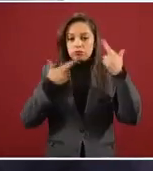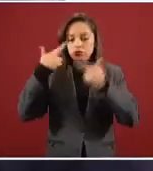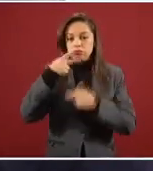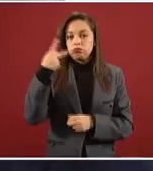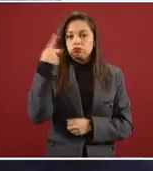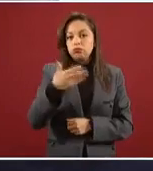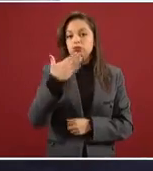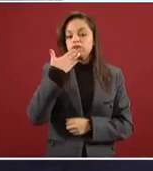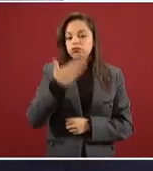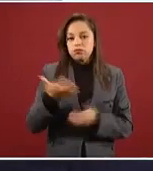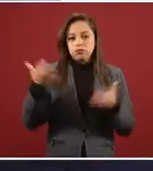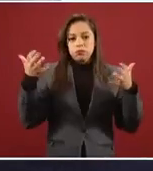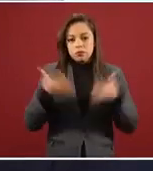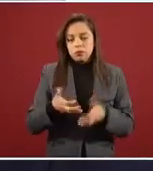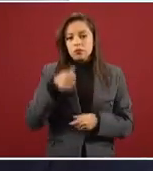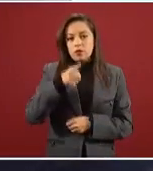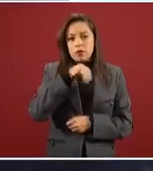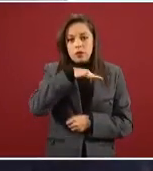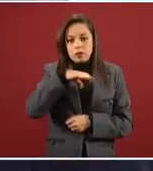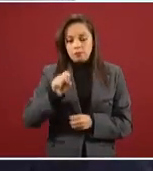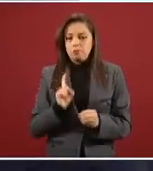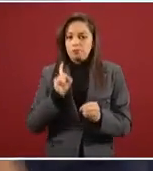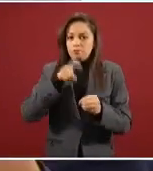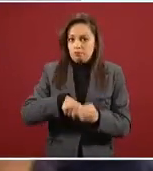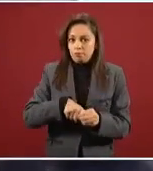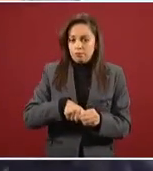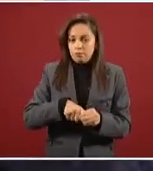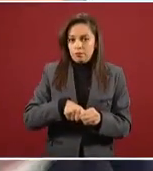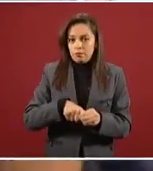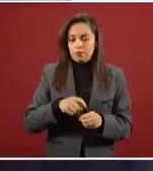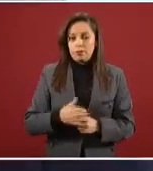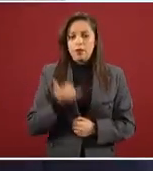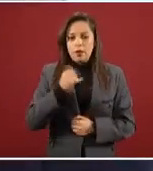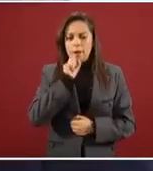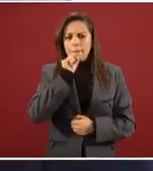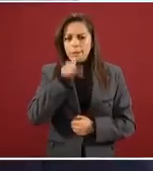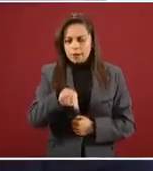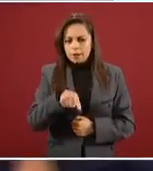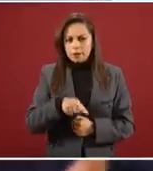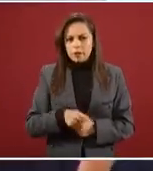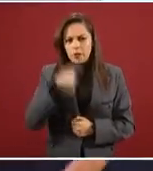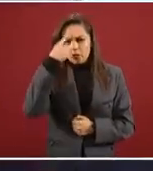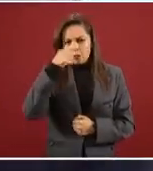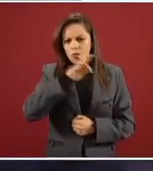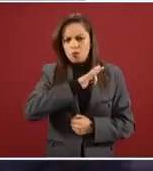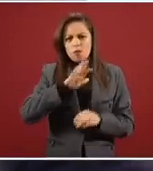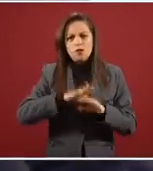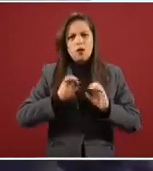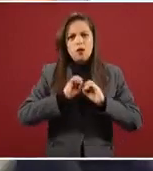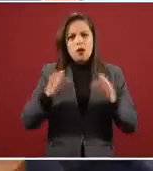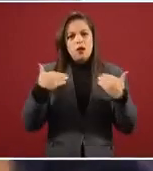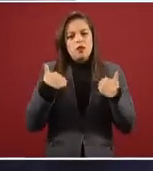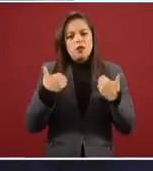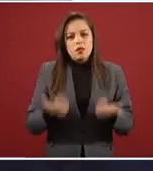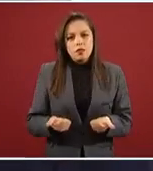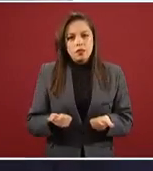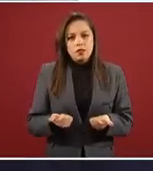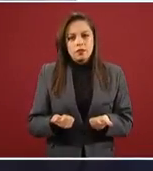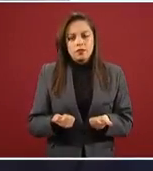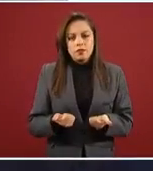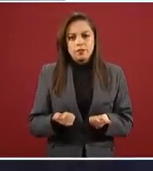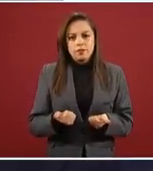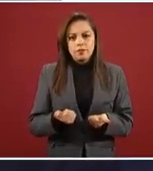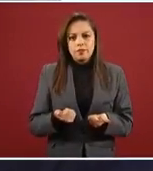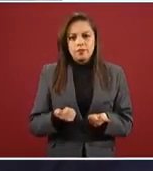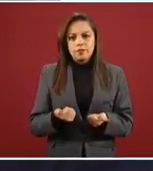en materia de seguridad social y también pues para que haya un entendimiento de que si hay una práctica de esta naturaleza